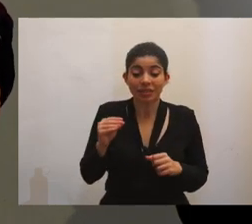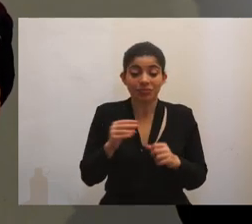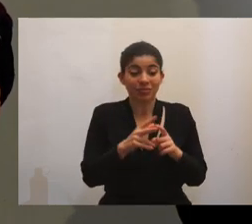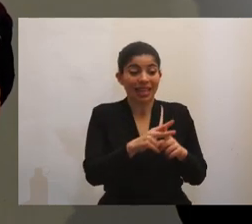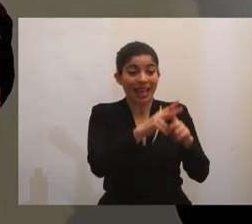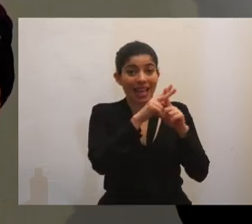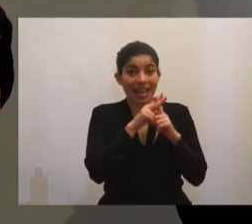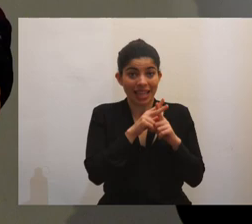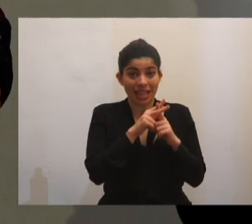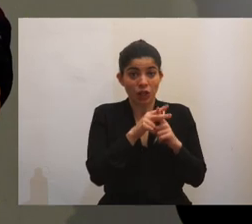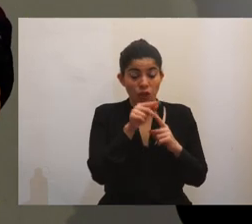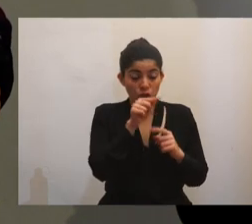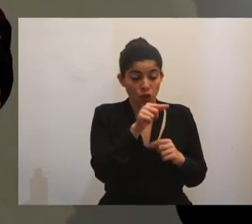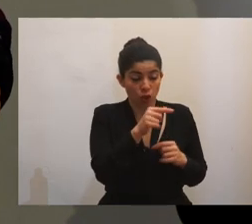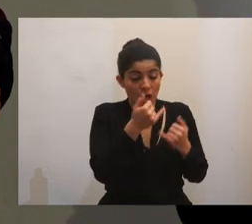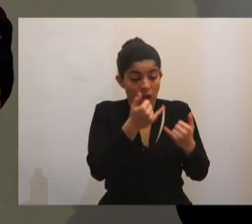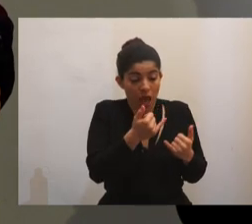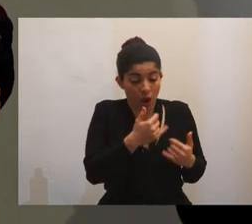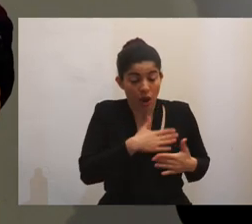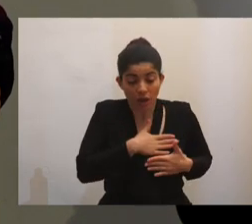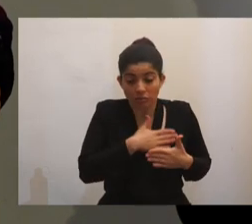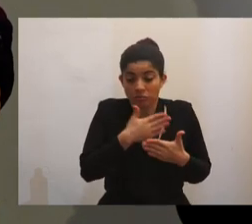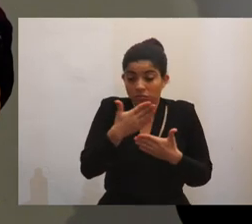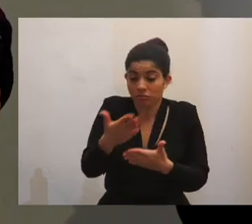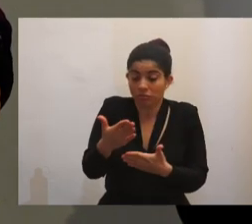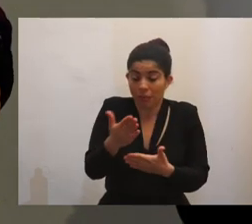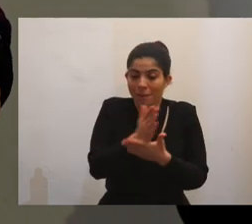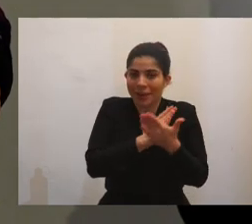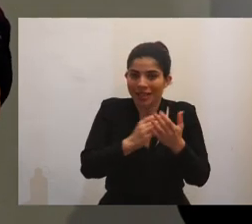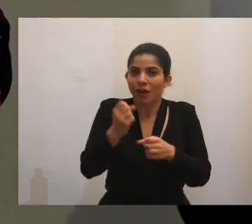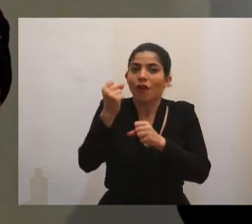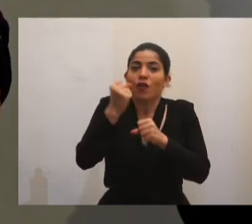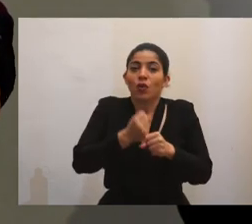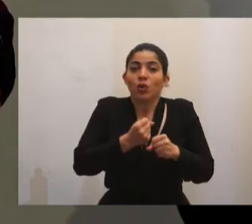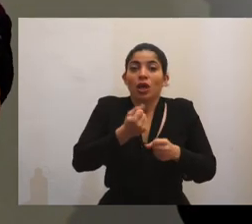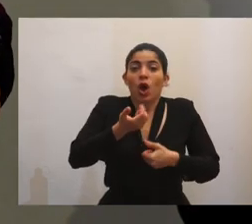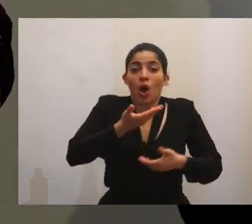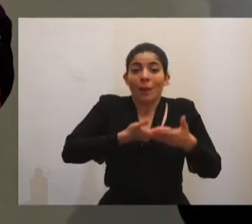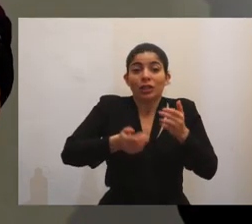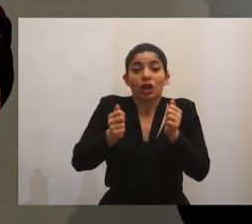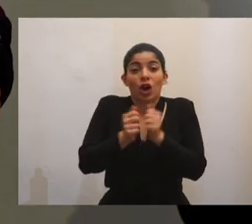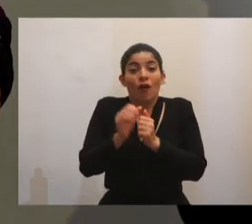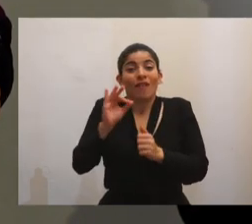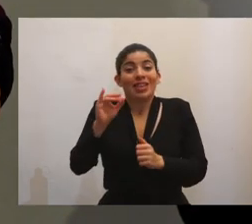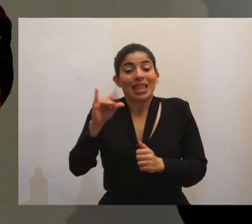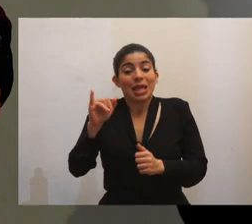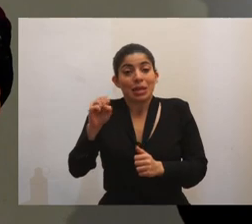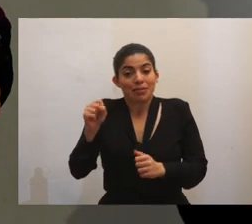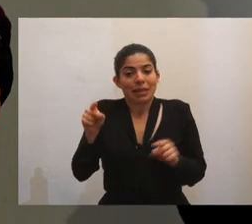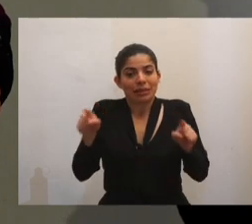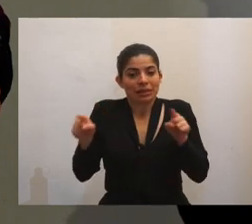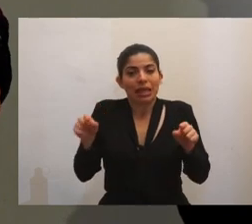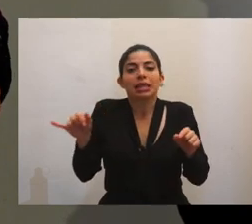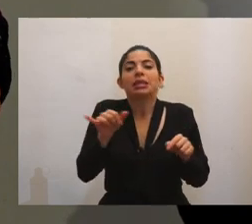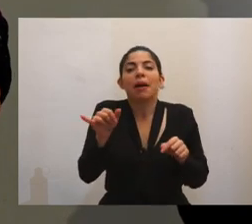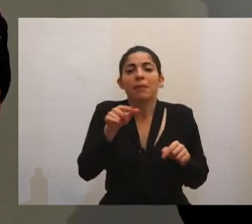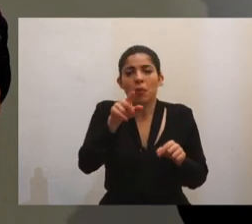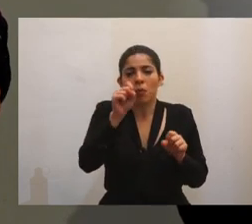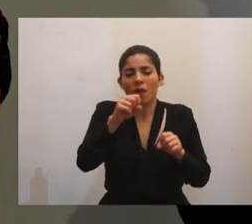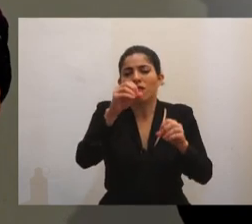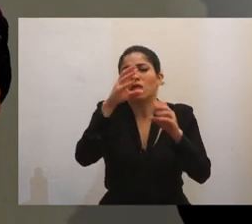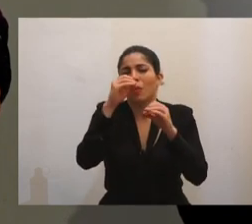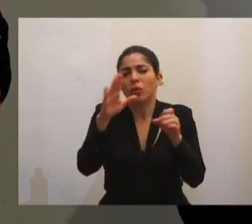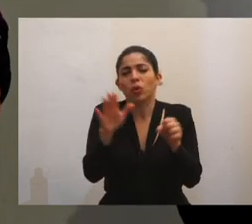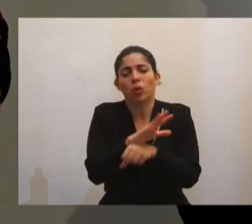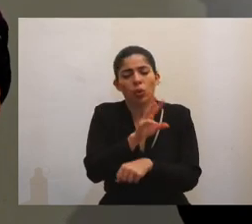pone a disposición FUN de cooperación con el aval de FIDEIMAS, pueden también buscar su información en la